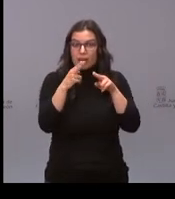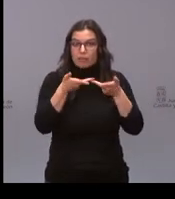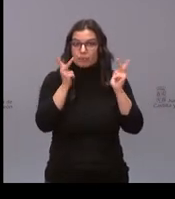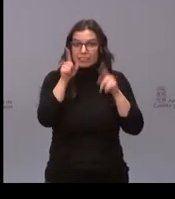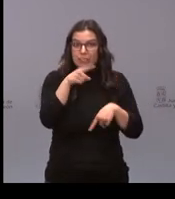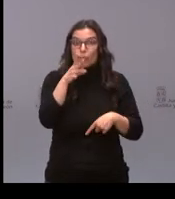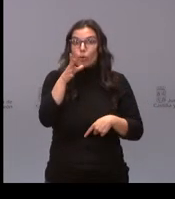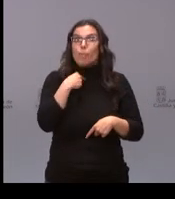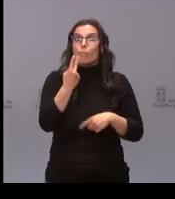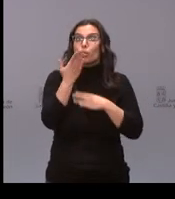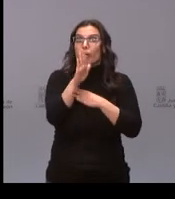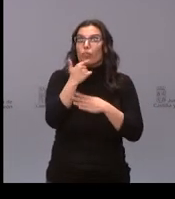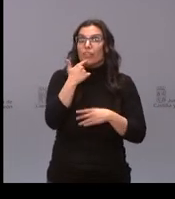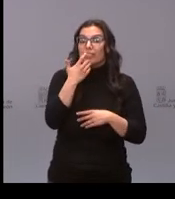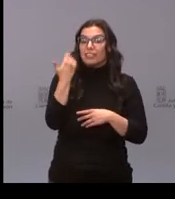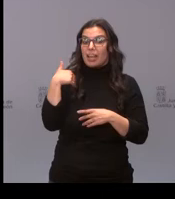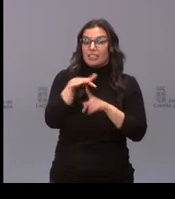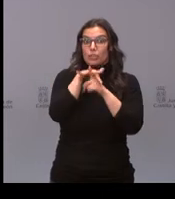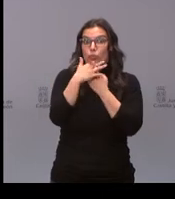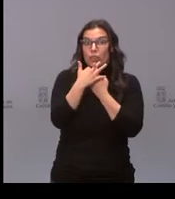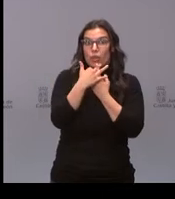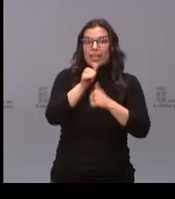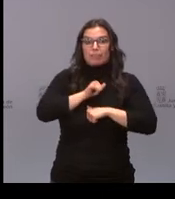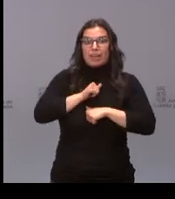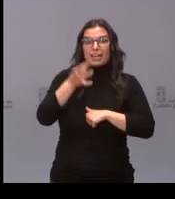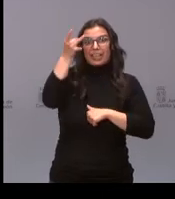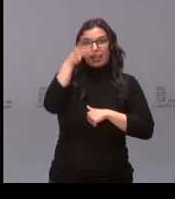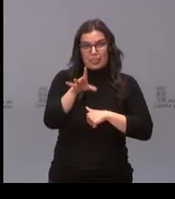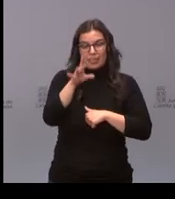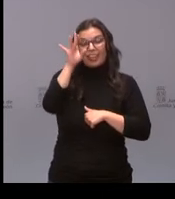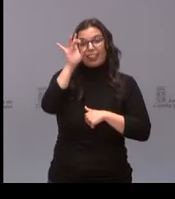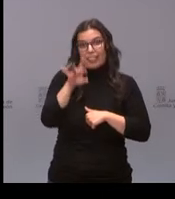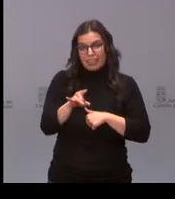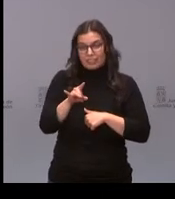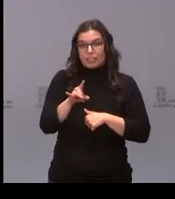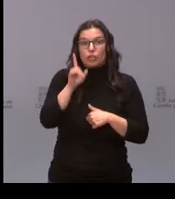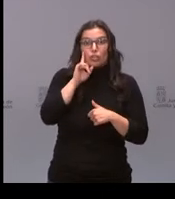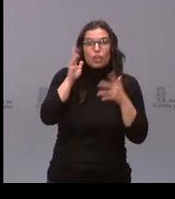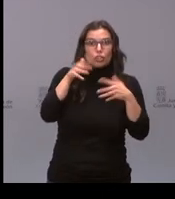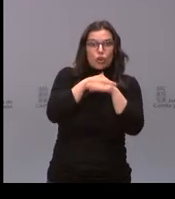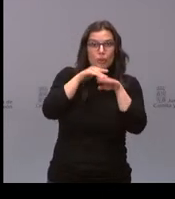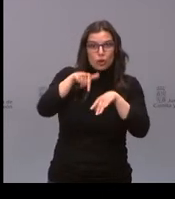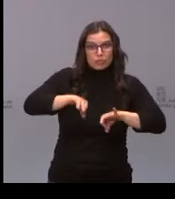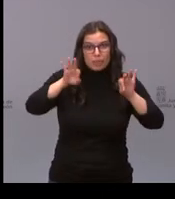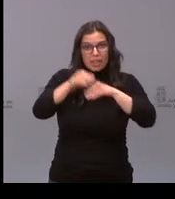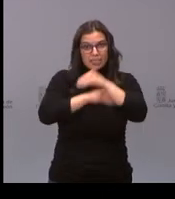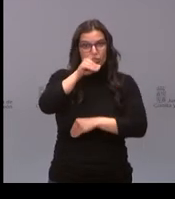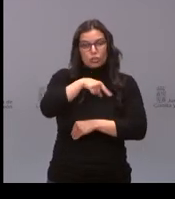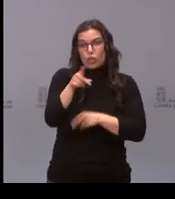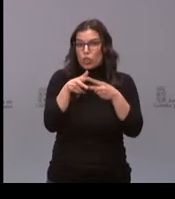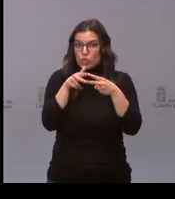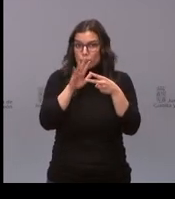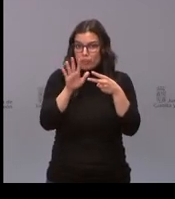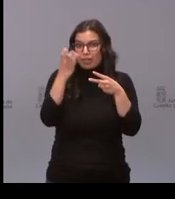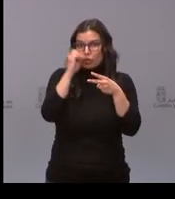entender que el cambiar la situación habría que esperar 15 días. Entonces, no sé si se ha celebrado o no Consejo de Gobierno. Esas dos cositas del COVID.